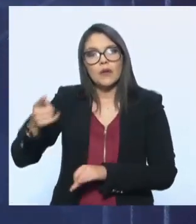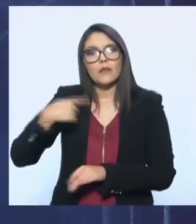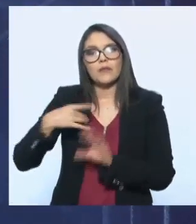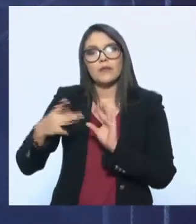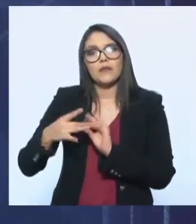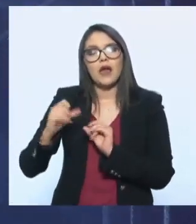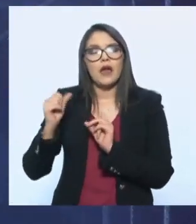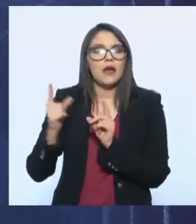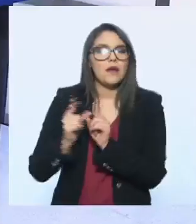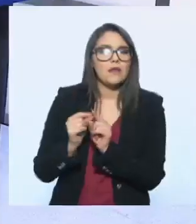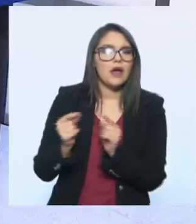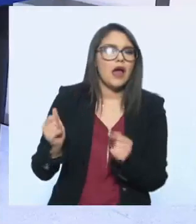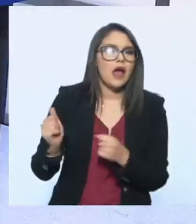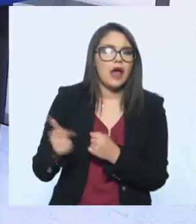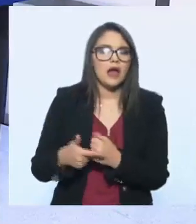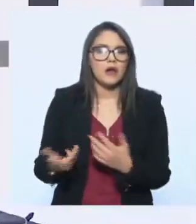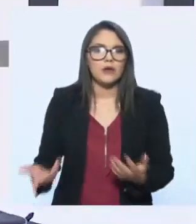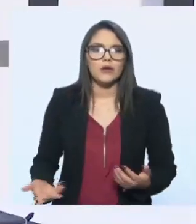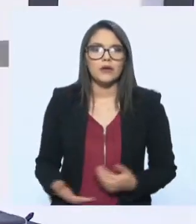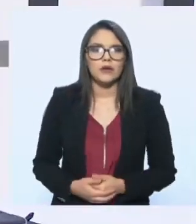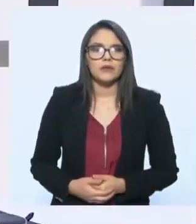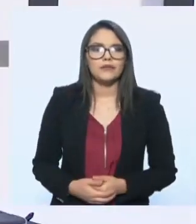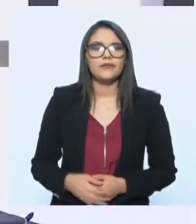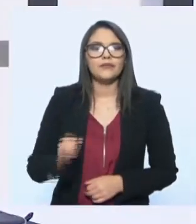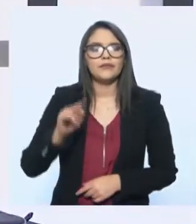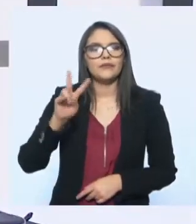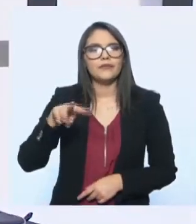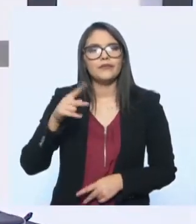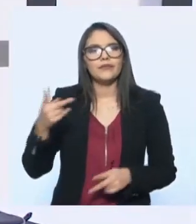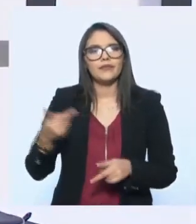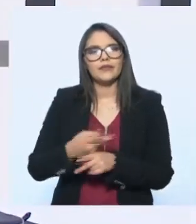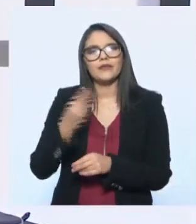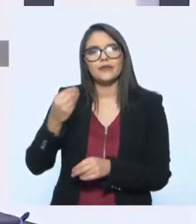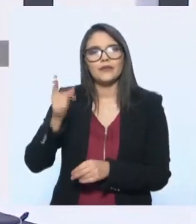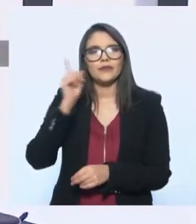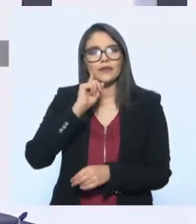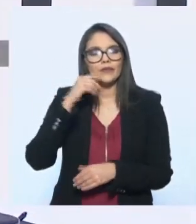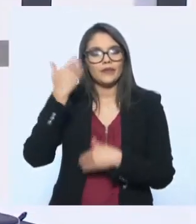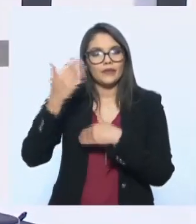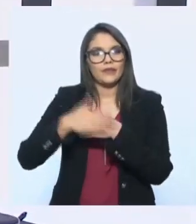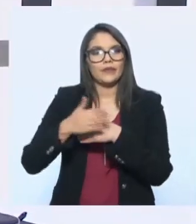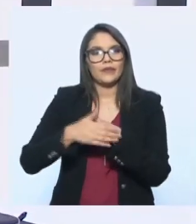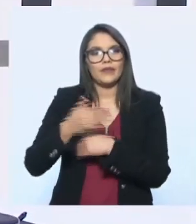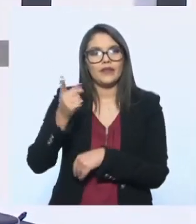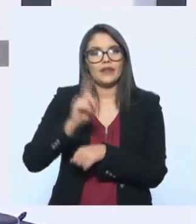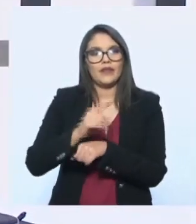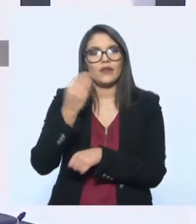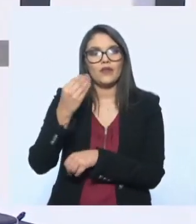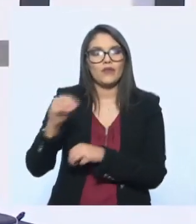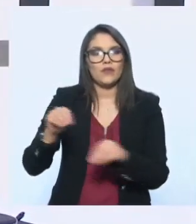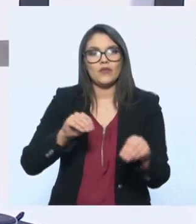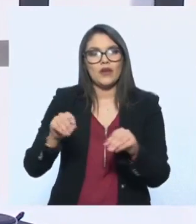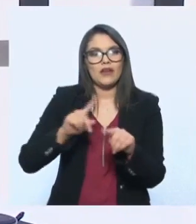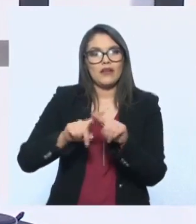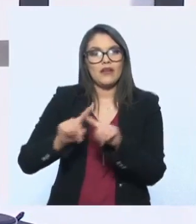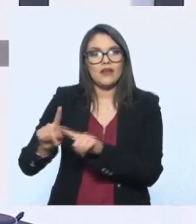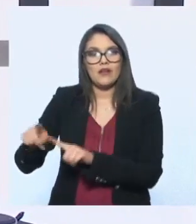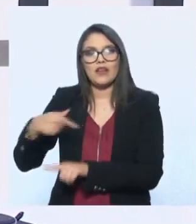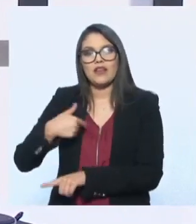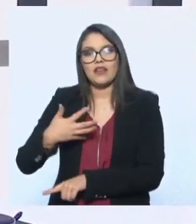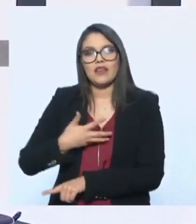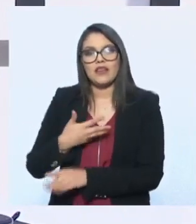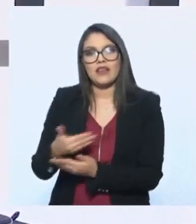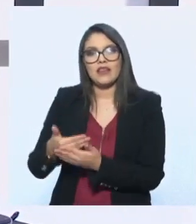adelanto. Sí, claro, mira, justamente con motivo de estas movilizaciones que vamos a tener el día 9, estamos preparando en Gaceta